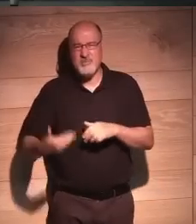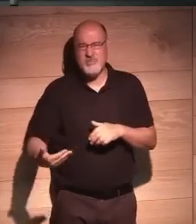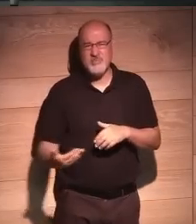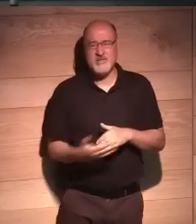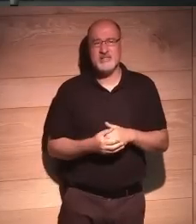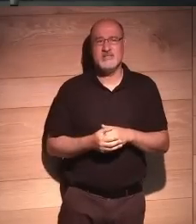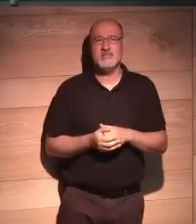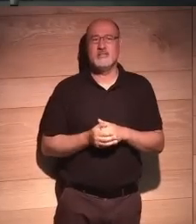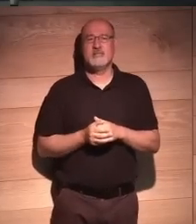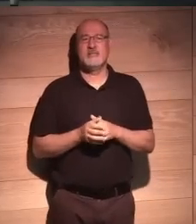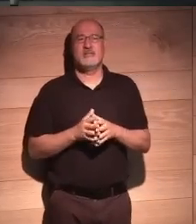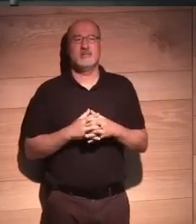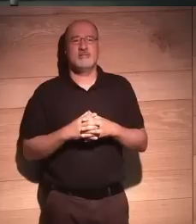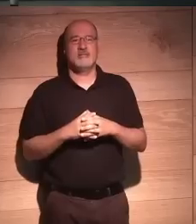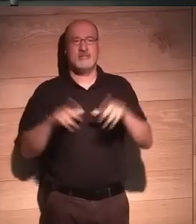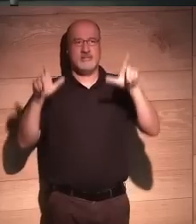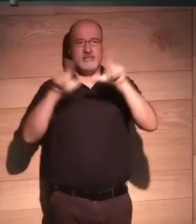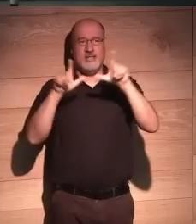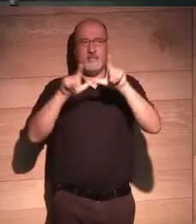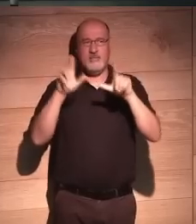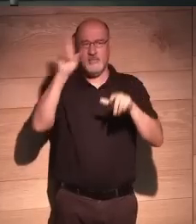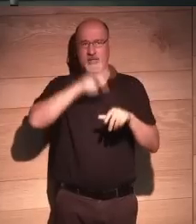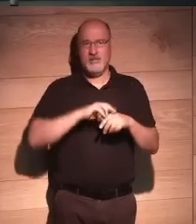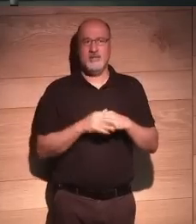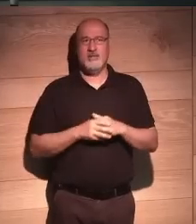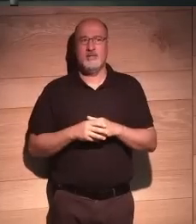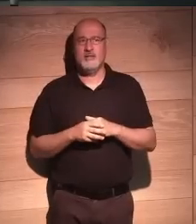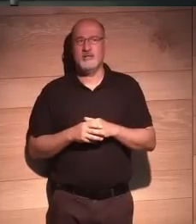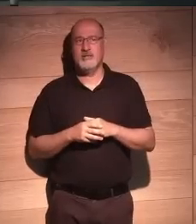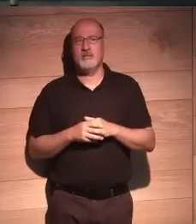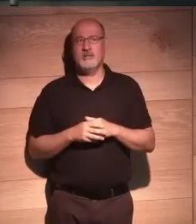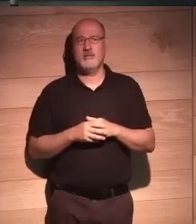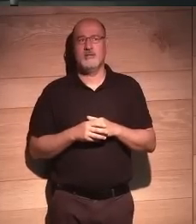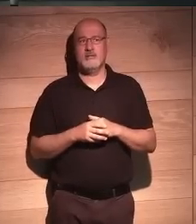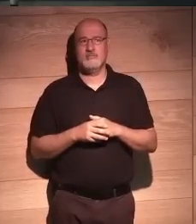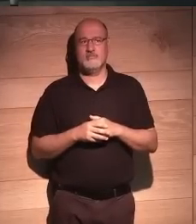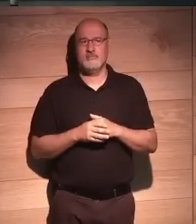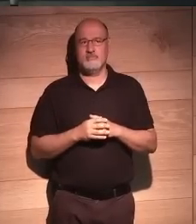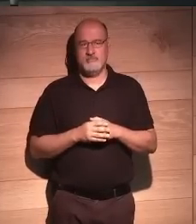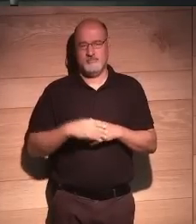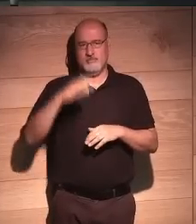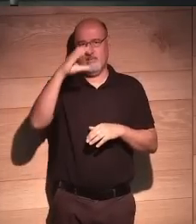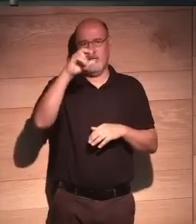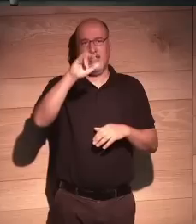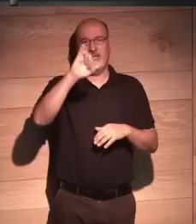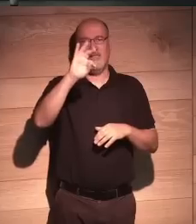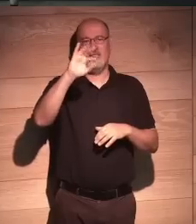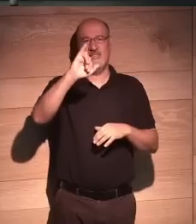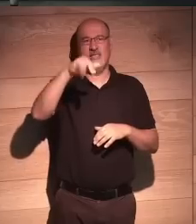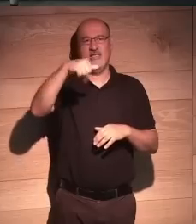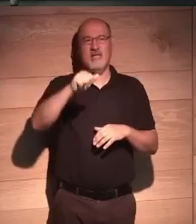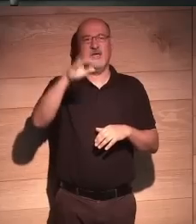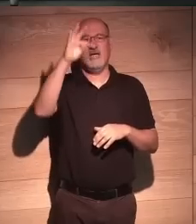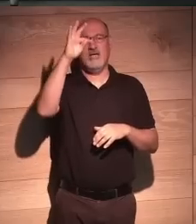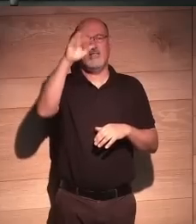gasto lo retengo líquidos. ¿Lo que hizo en Telemadrid quién? Borja. Verdulario. No. Cristina Tárrega. Eso. Son